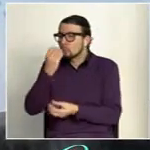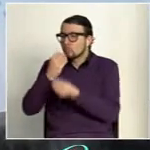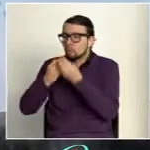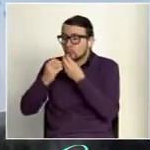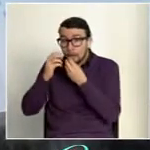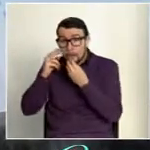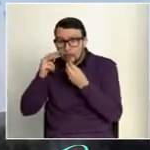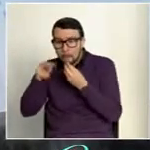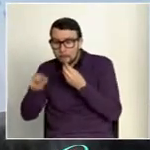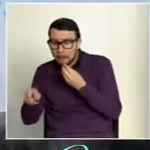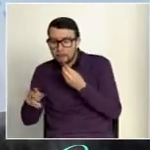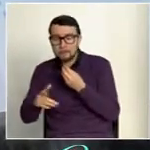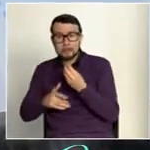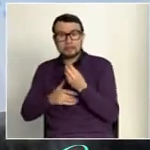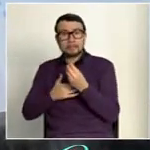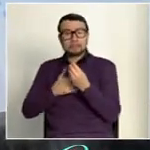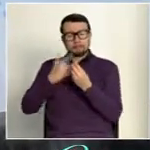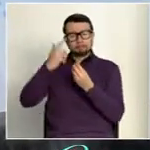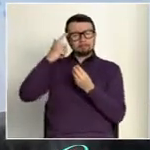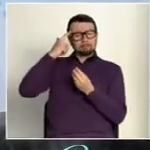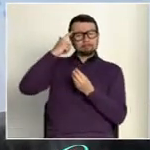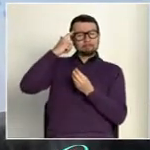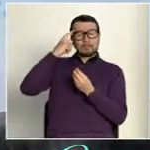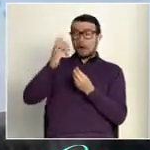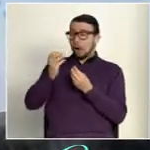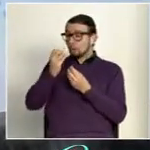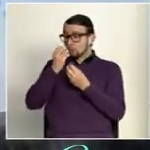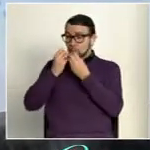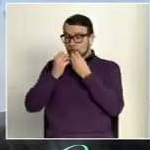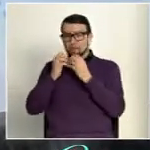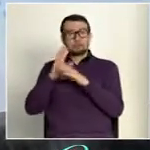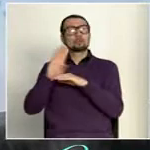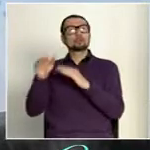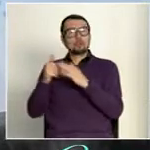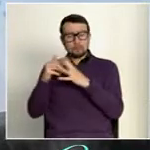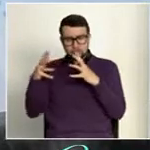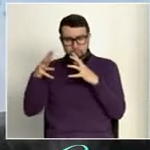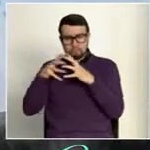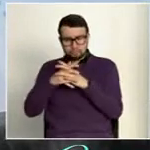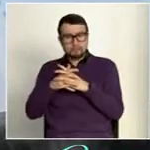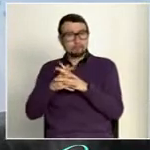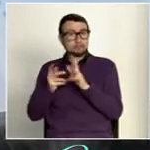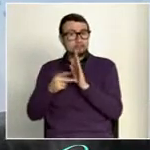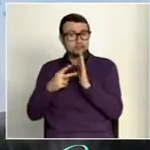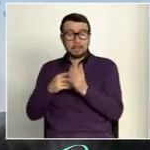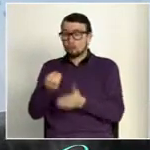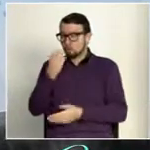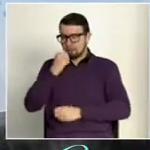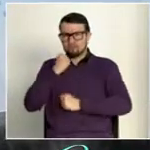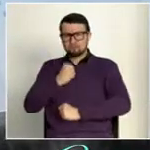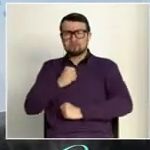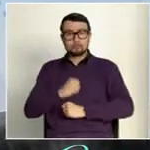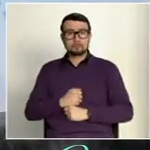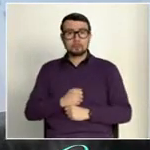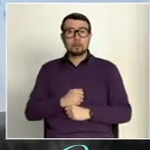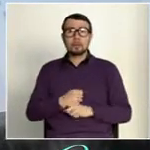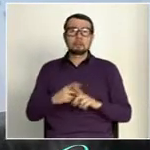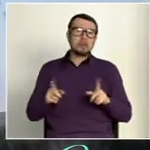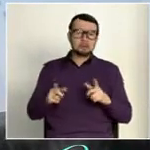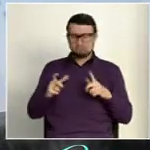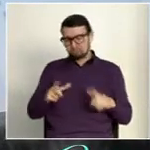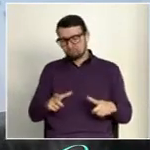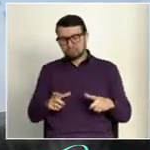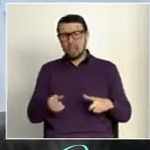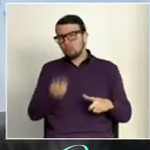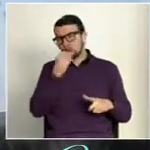que vemos, por lo que sentimos, por lo que pensamos. Todo eso forma parte de la nutrición. Y por lo tanto, cuando hablamos solamente de un alimento como un plato de